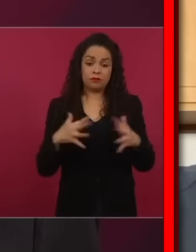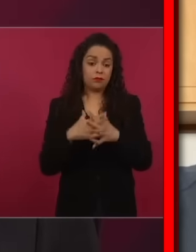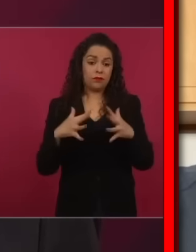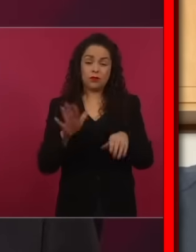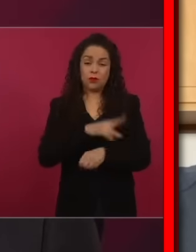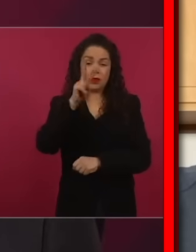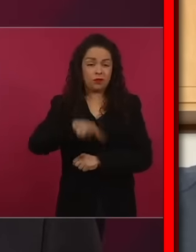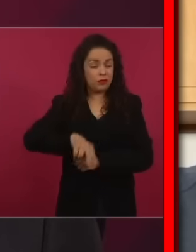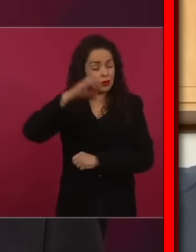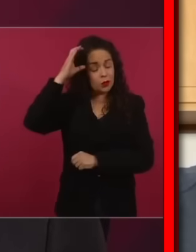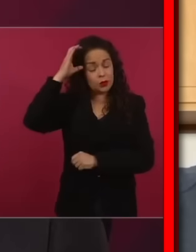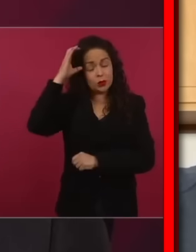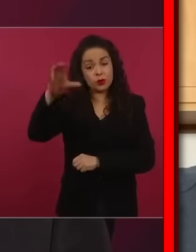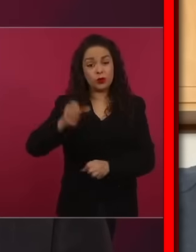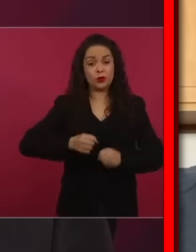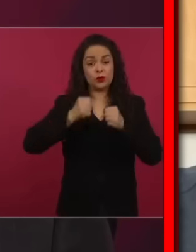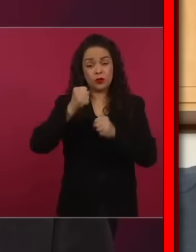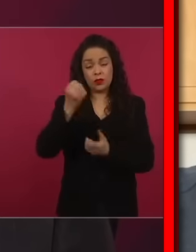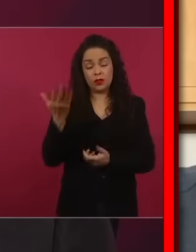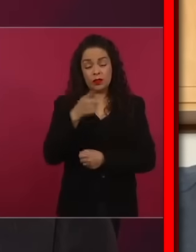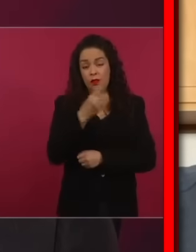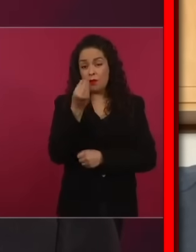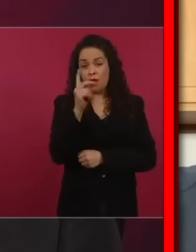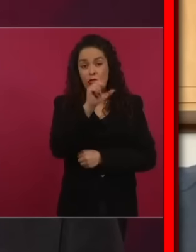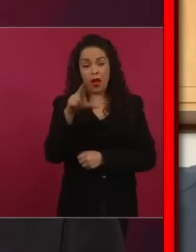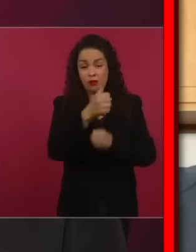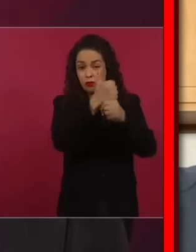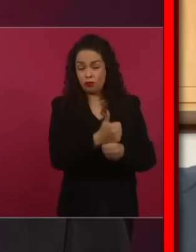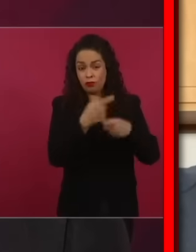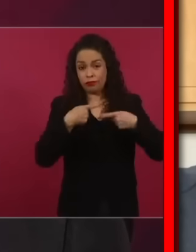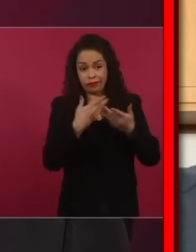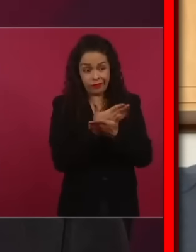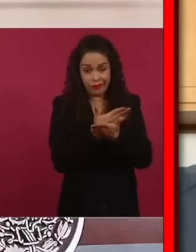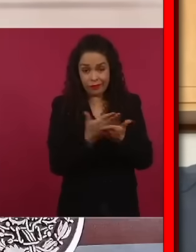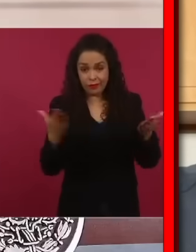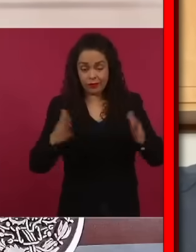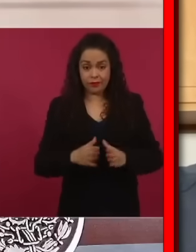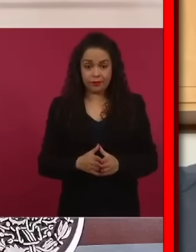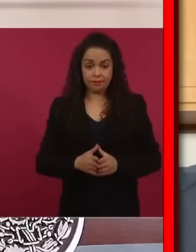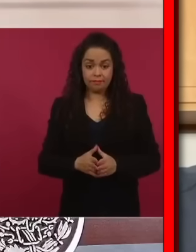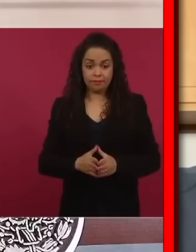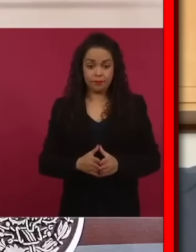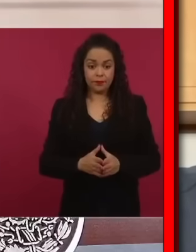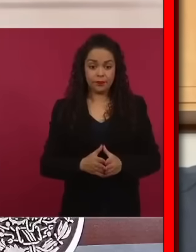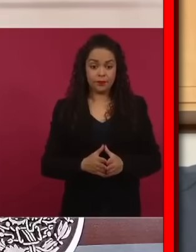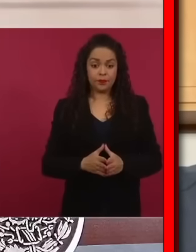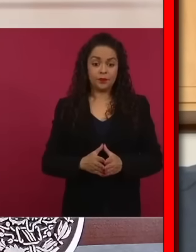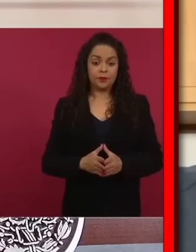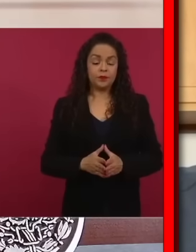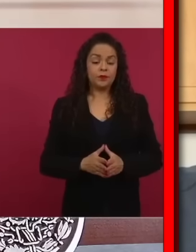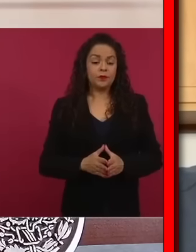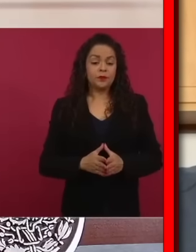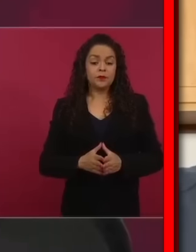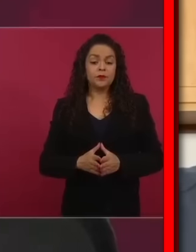daño que ocasiona esa es nuestra postura en